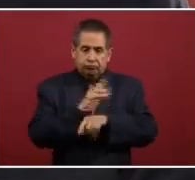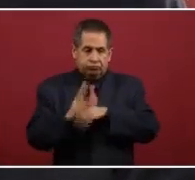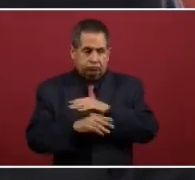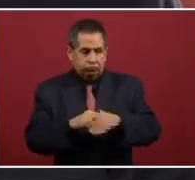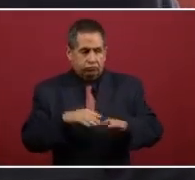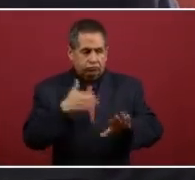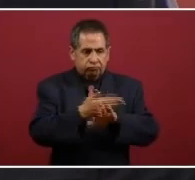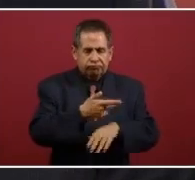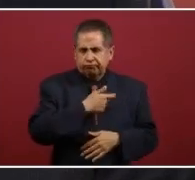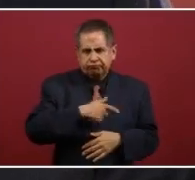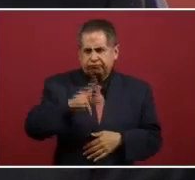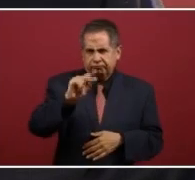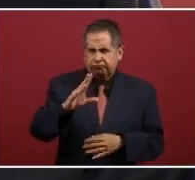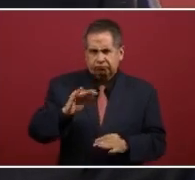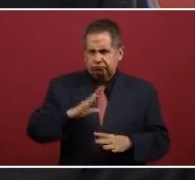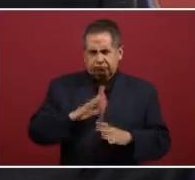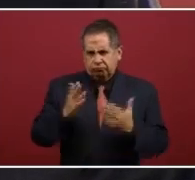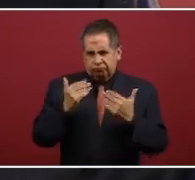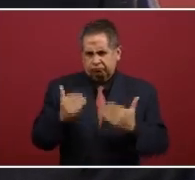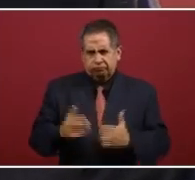son